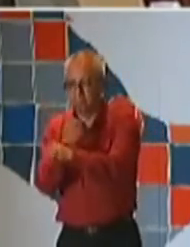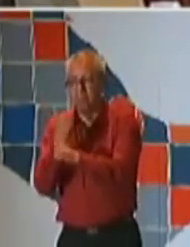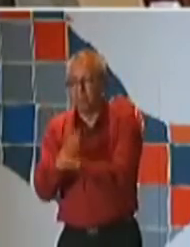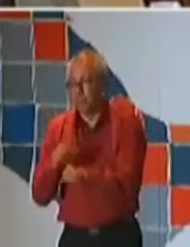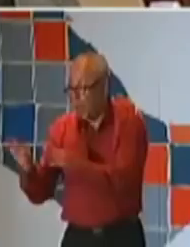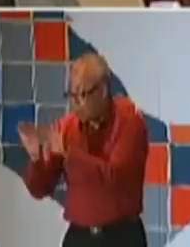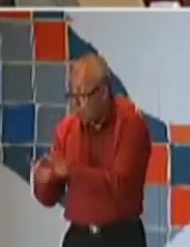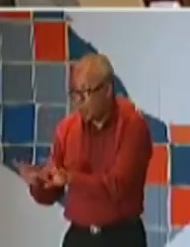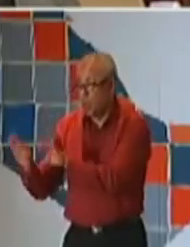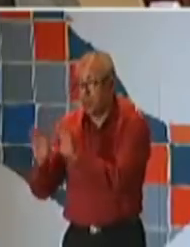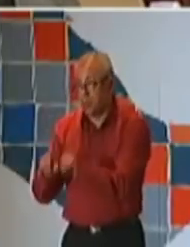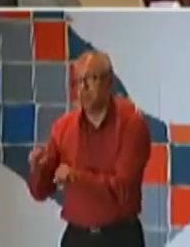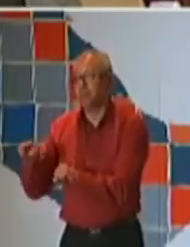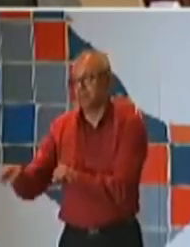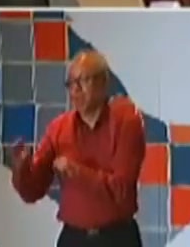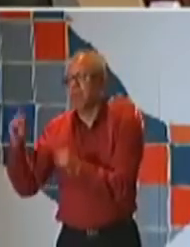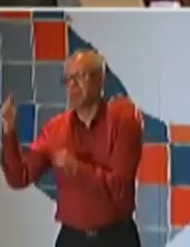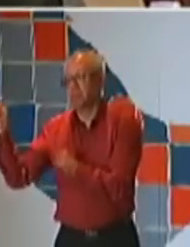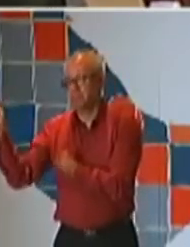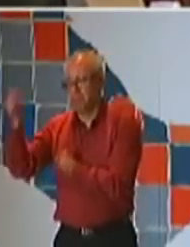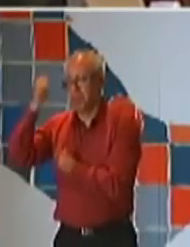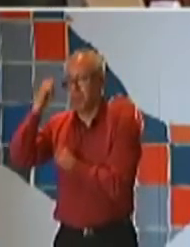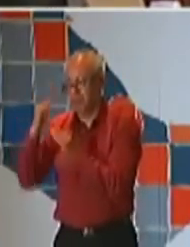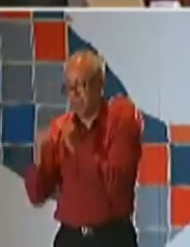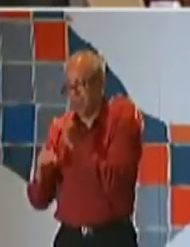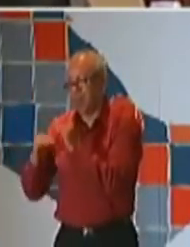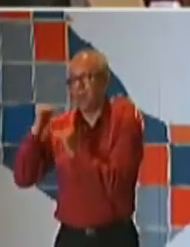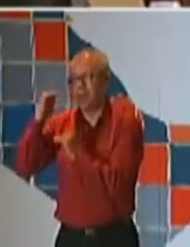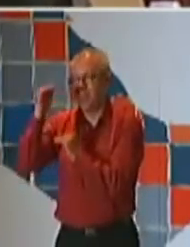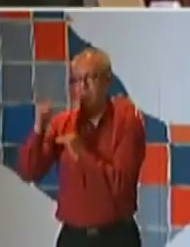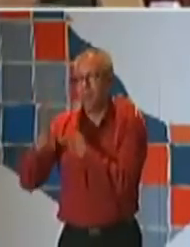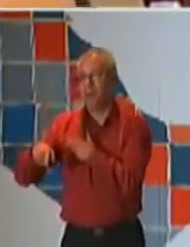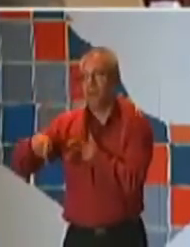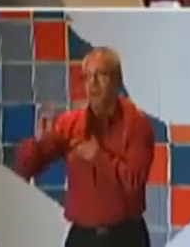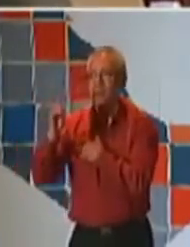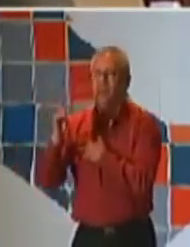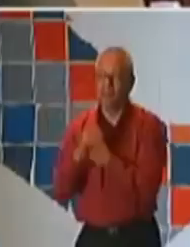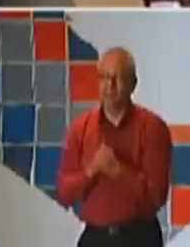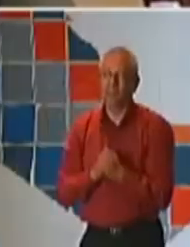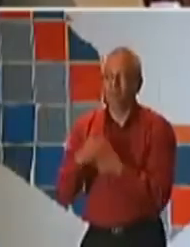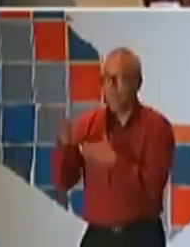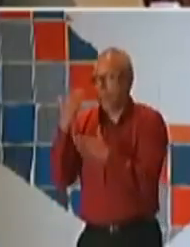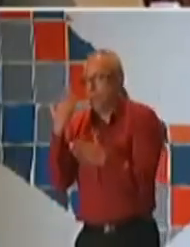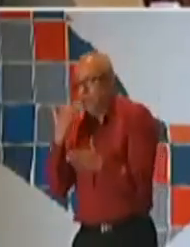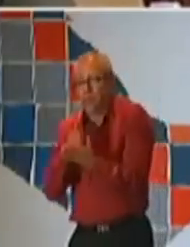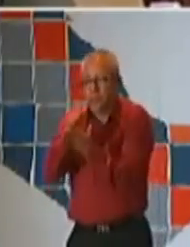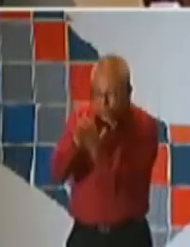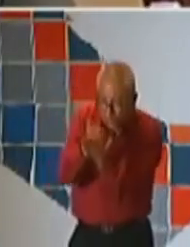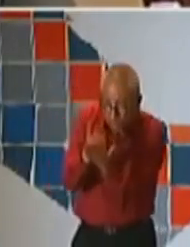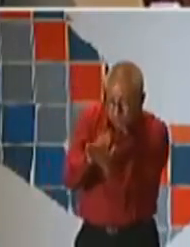instrumentos de alta tecnología además de producir como antes caucho arroz café